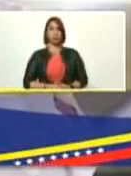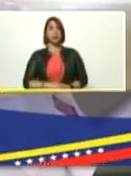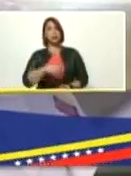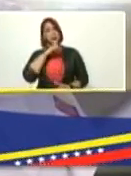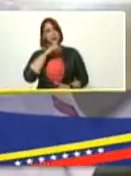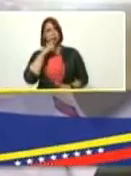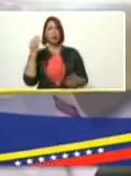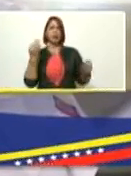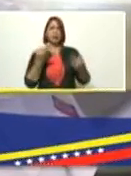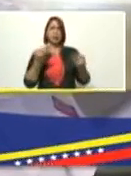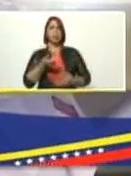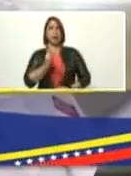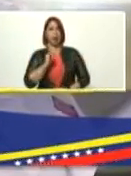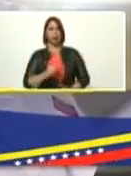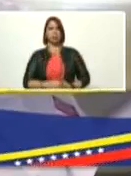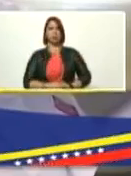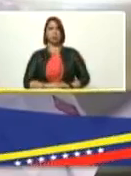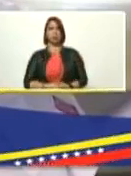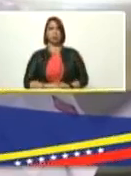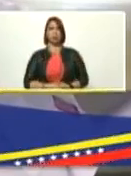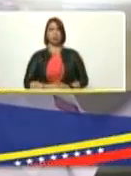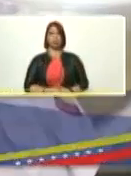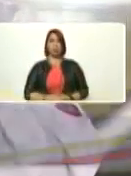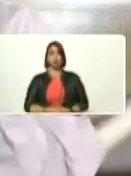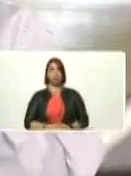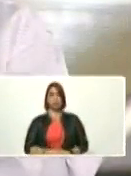Dificultades siempre va a haber.